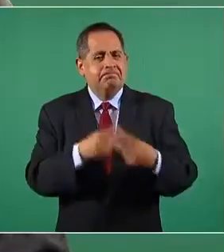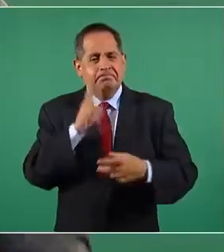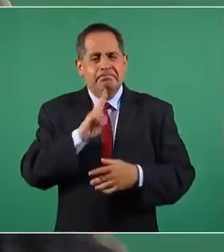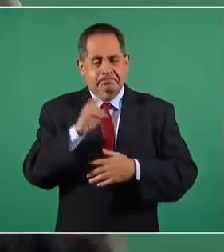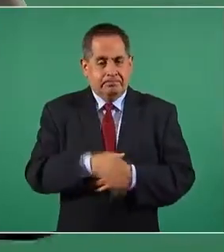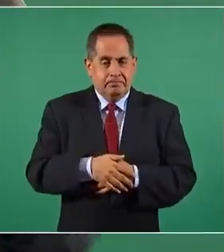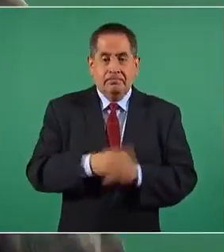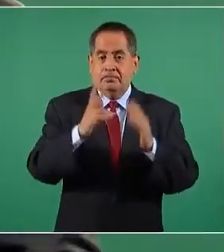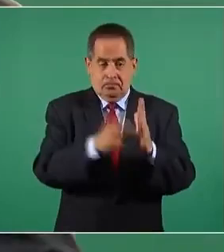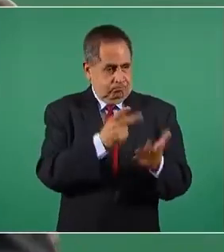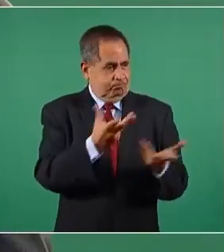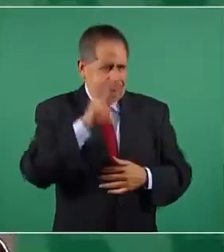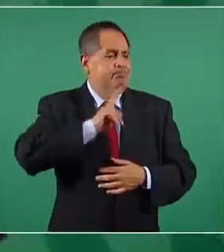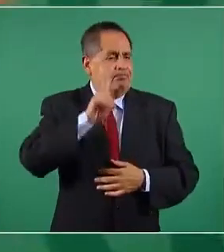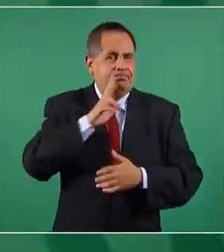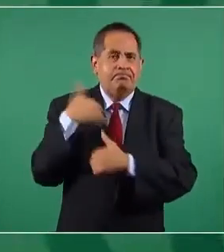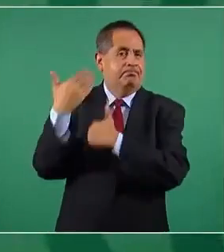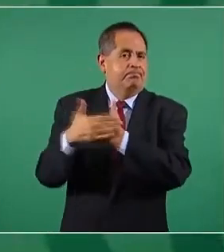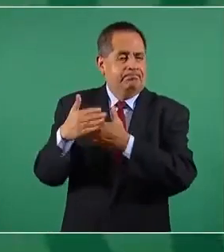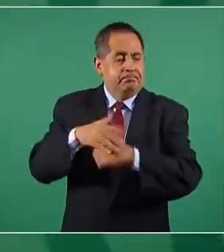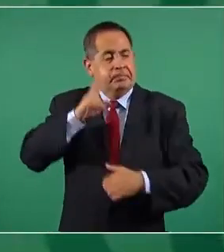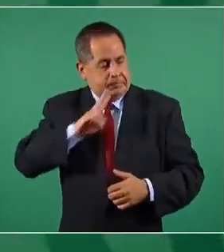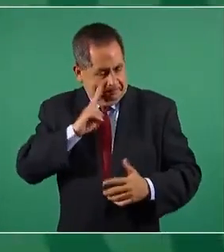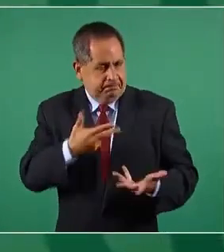que se vuelvan a agrupar para que